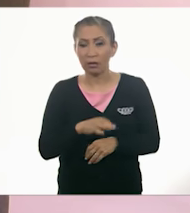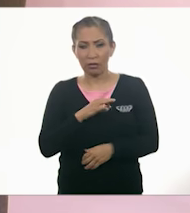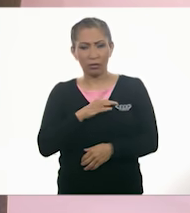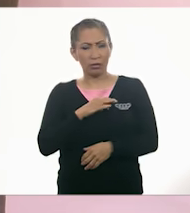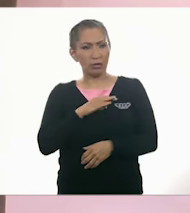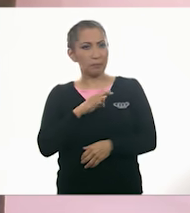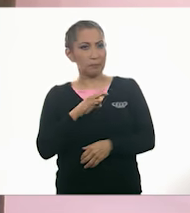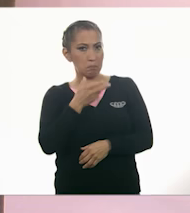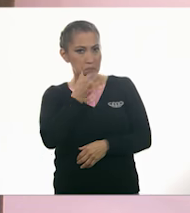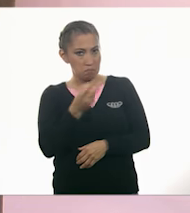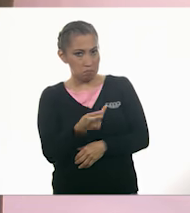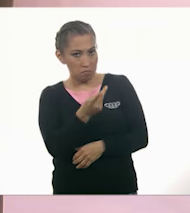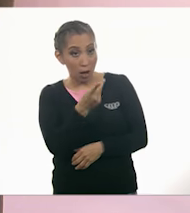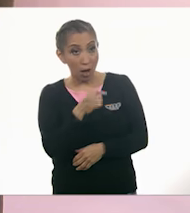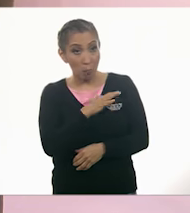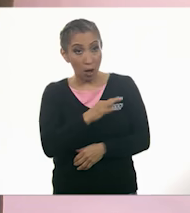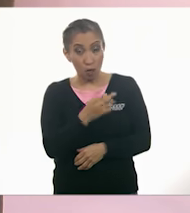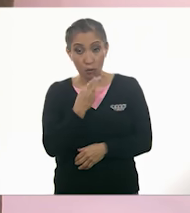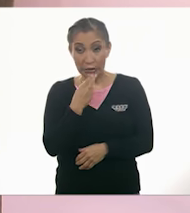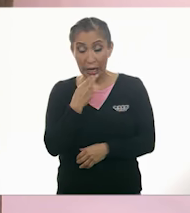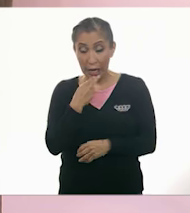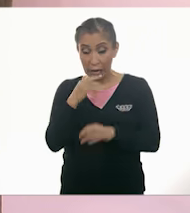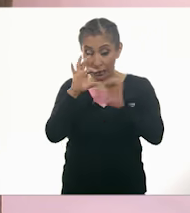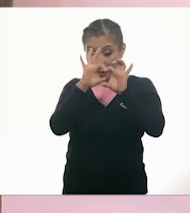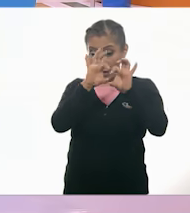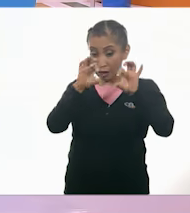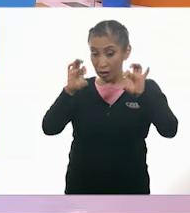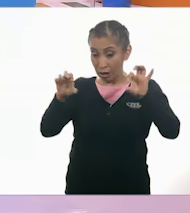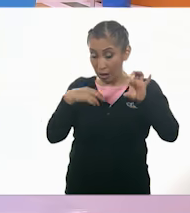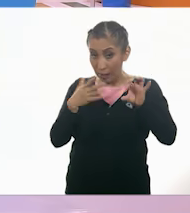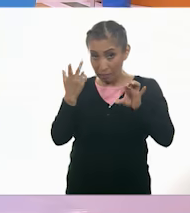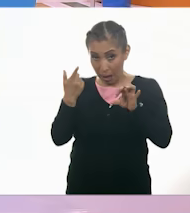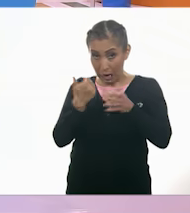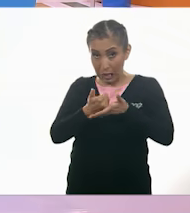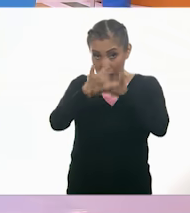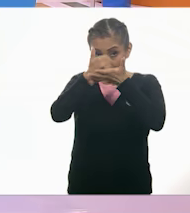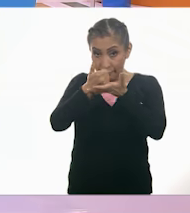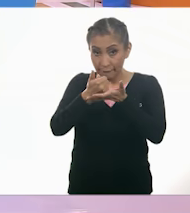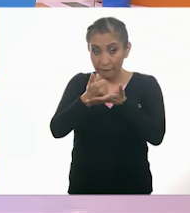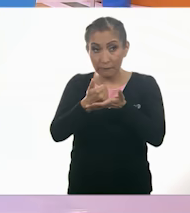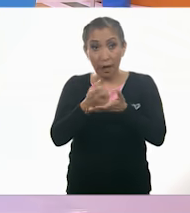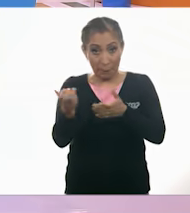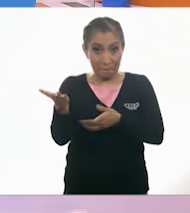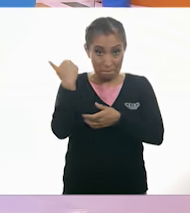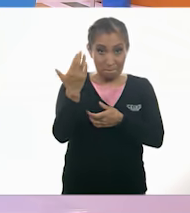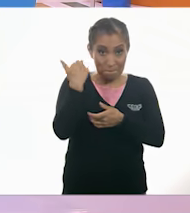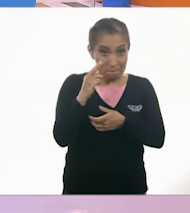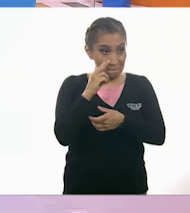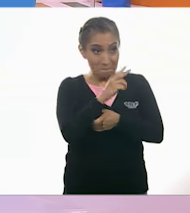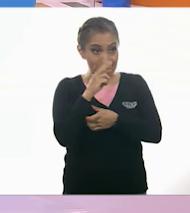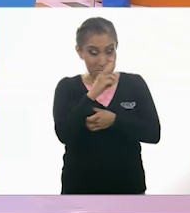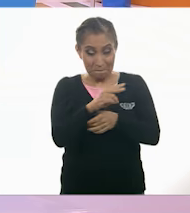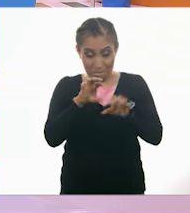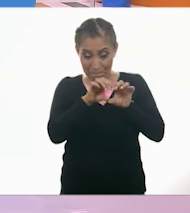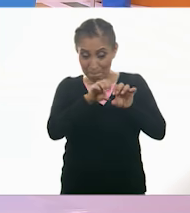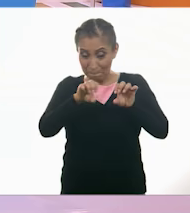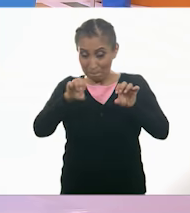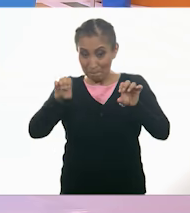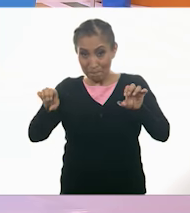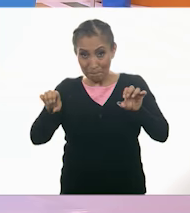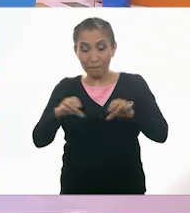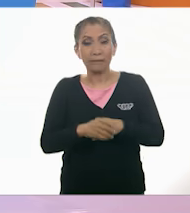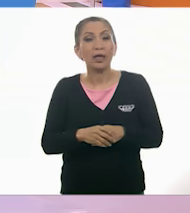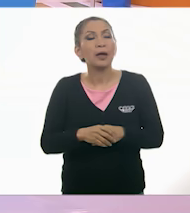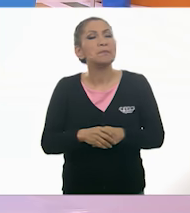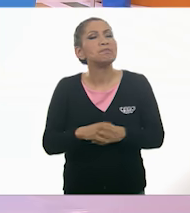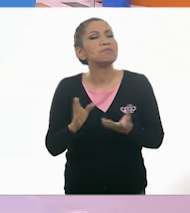usar nuestro ábaco para hacer eso? Claro que sí. Ok, ¿me acompañan? Vamos al ábaco, venga.